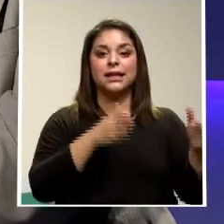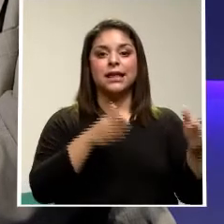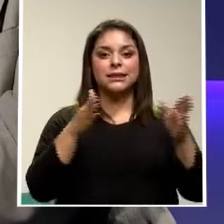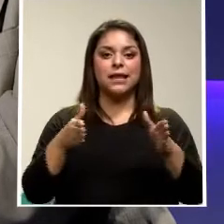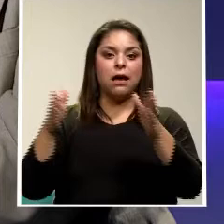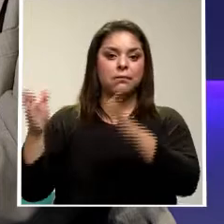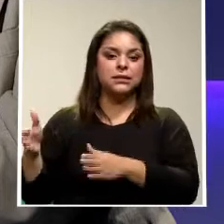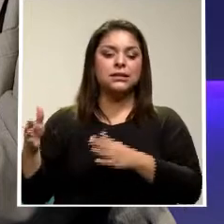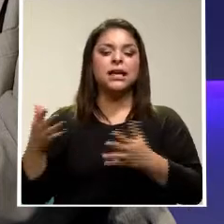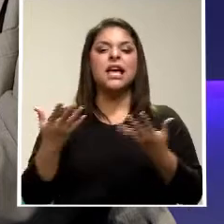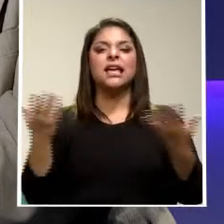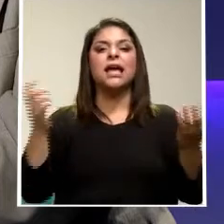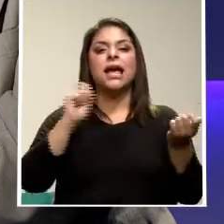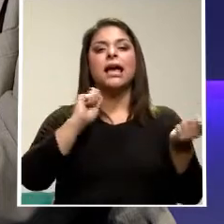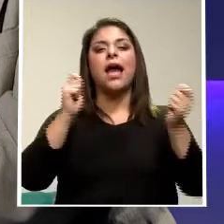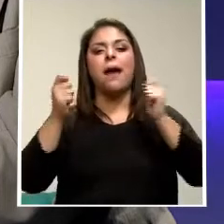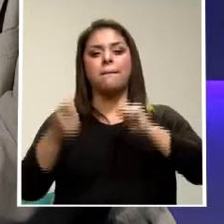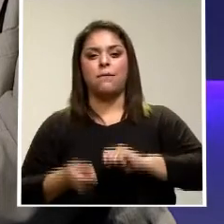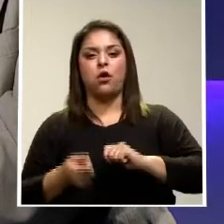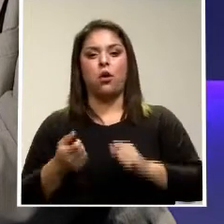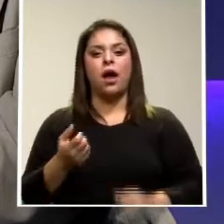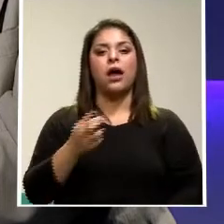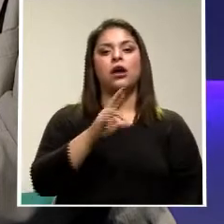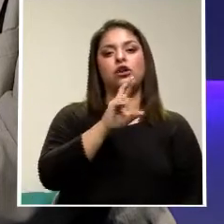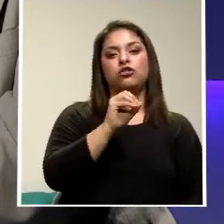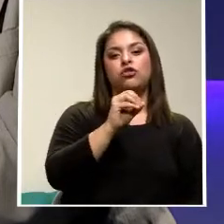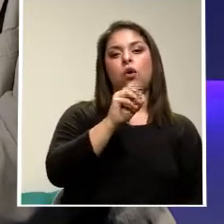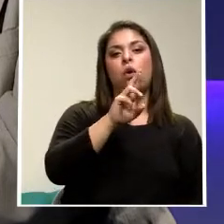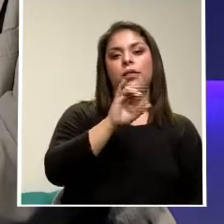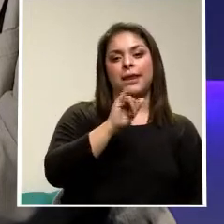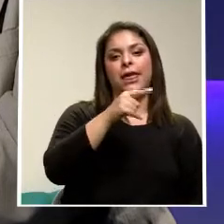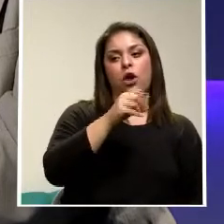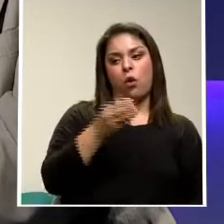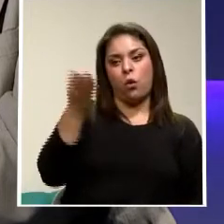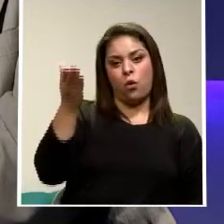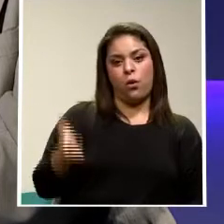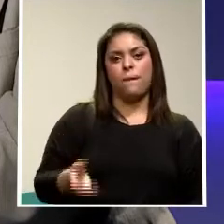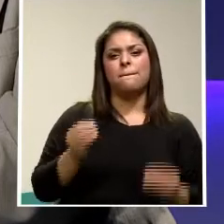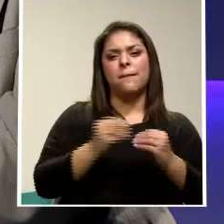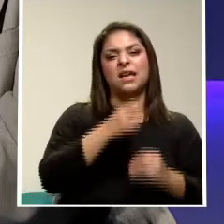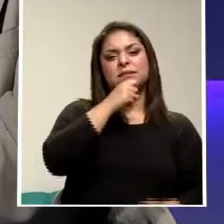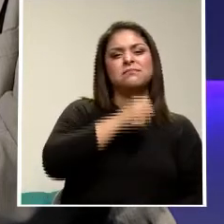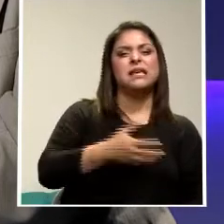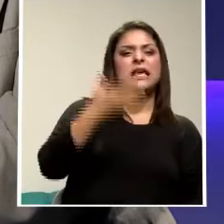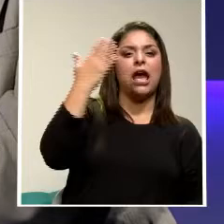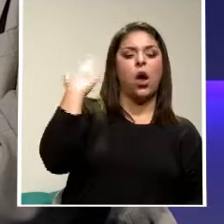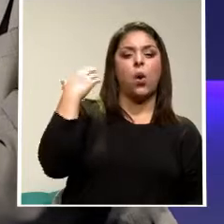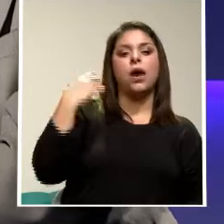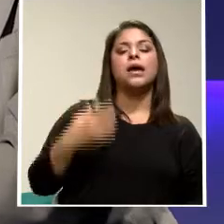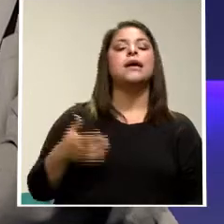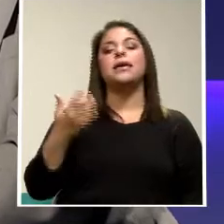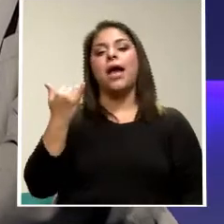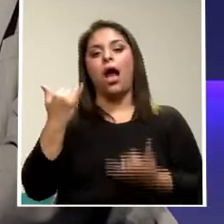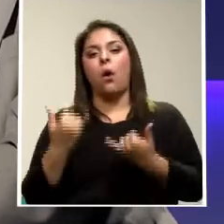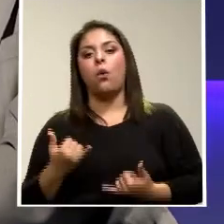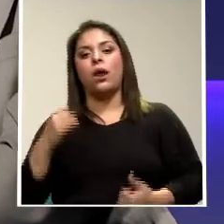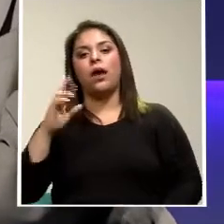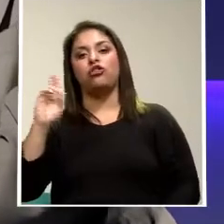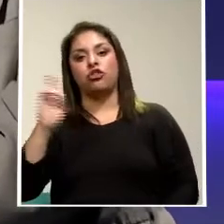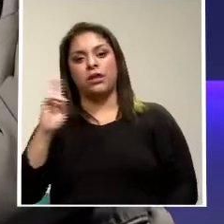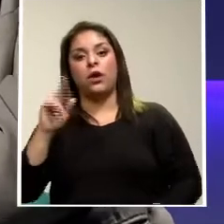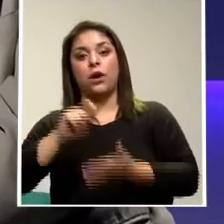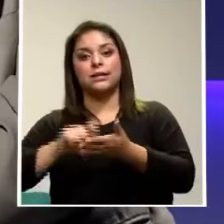¿Qué cambió entre el Rodrigo de esos textos más antiguos y el Rodrigo escritor de